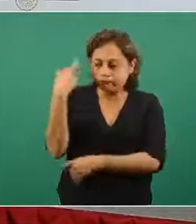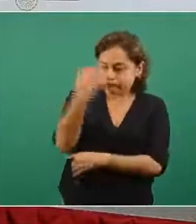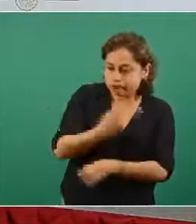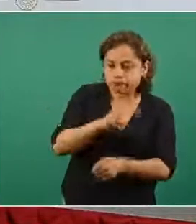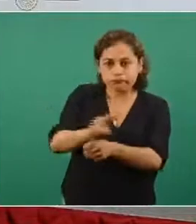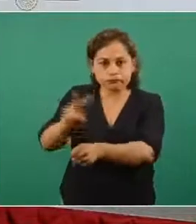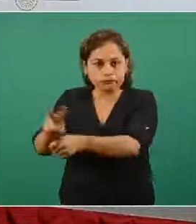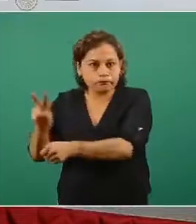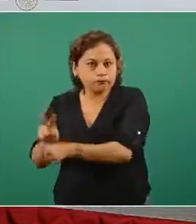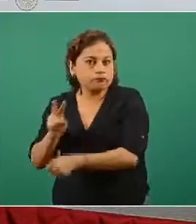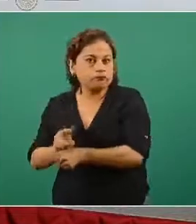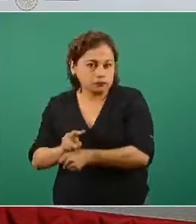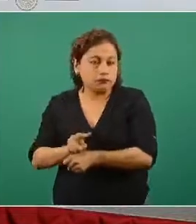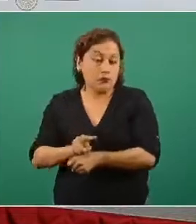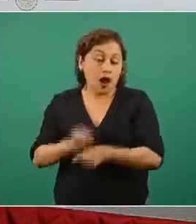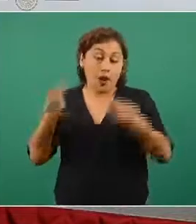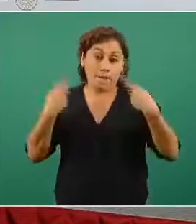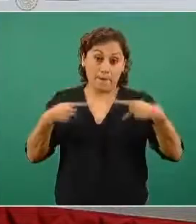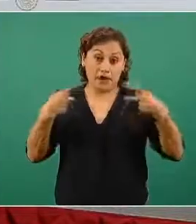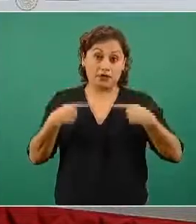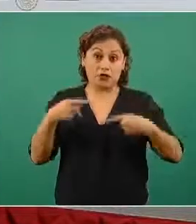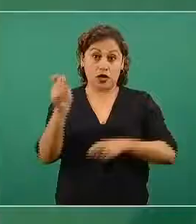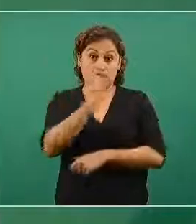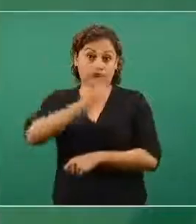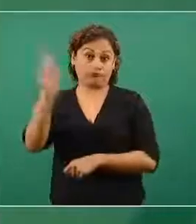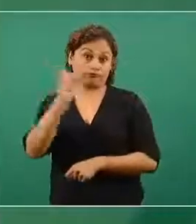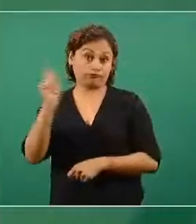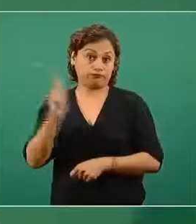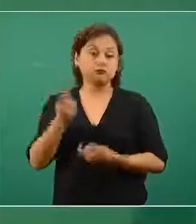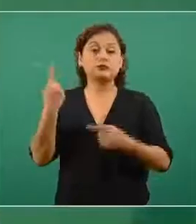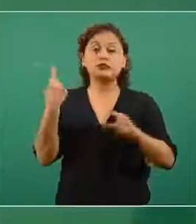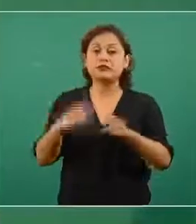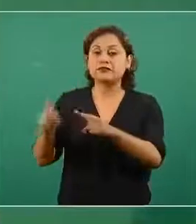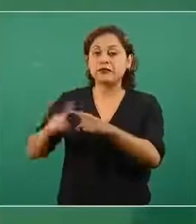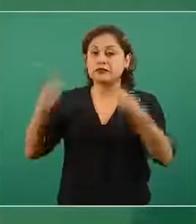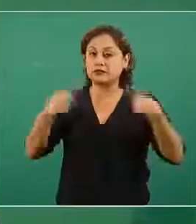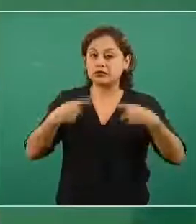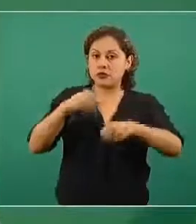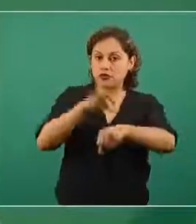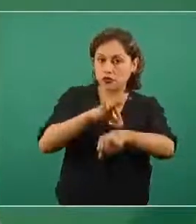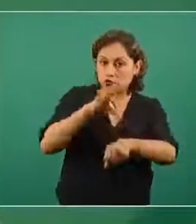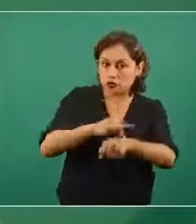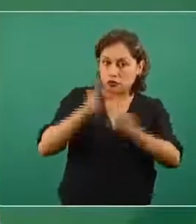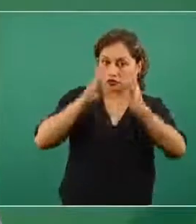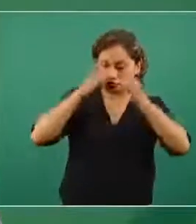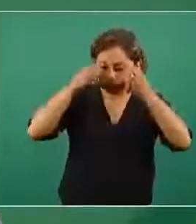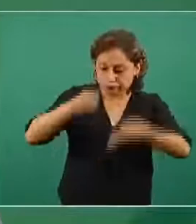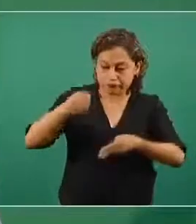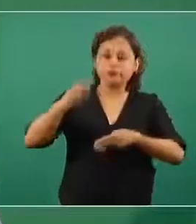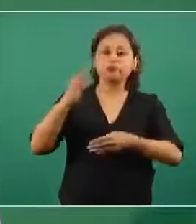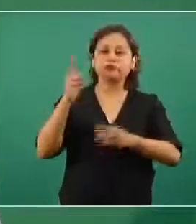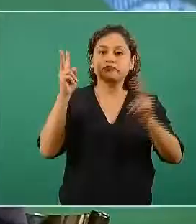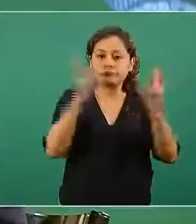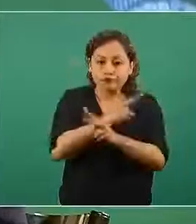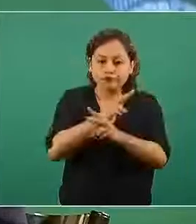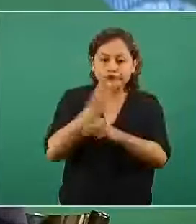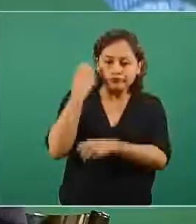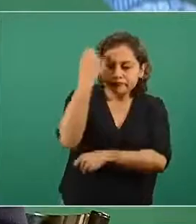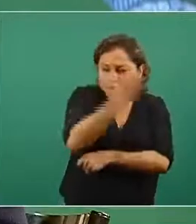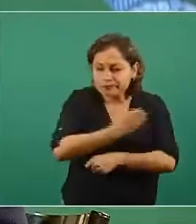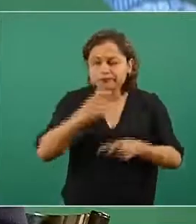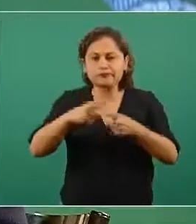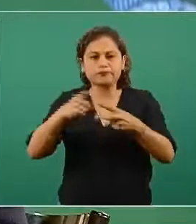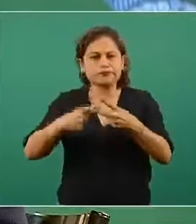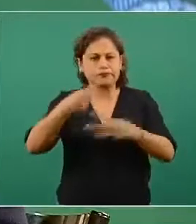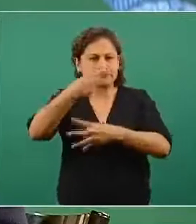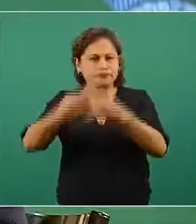monitoreo permanente por parte de los especialistas, neumólogos, infectólogos, inmunólogos, para que cualquier dato